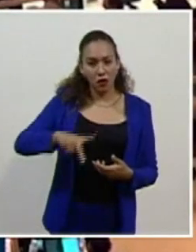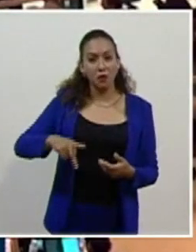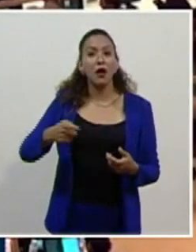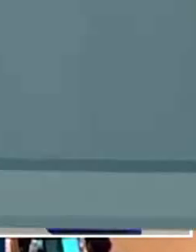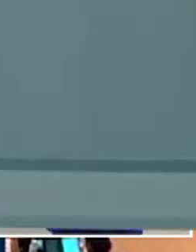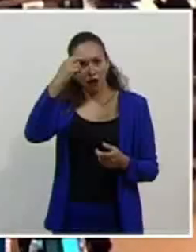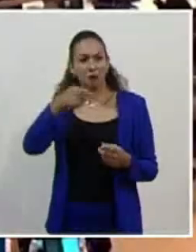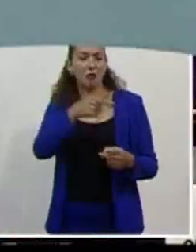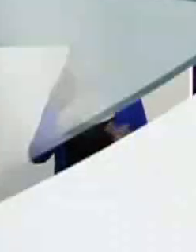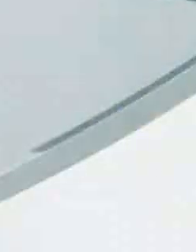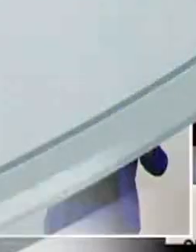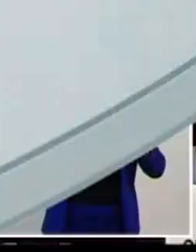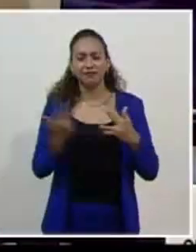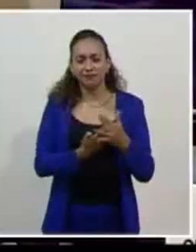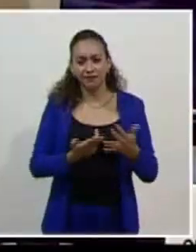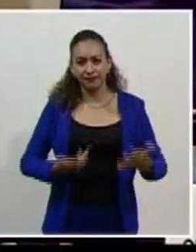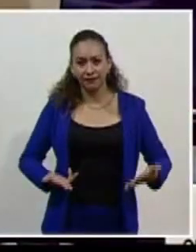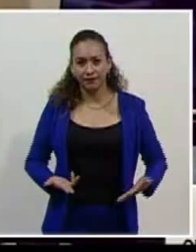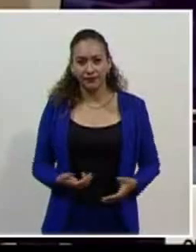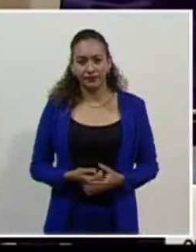recursos.